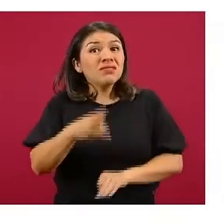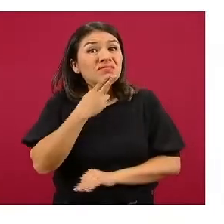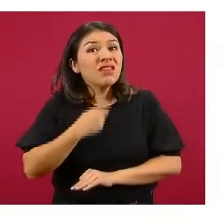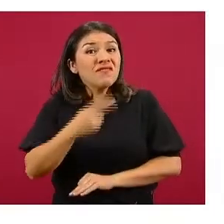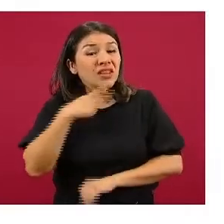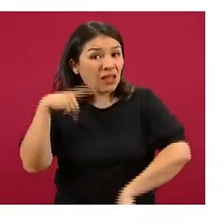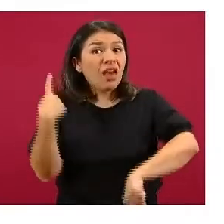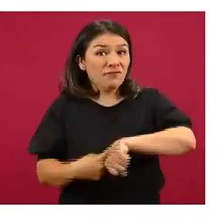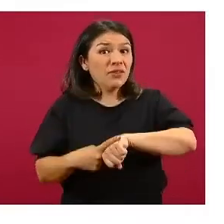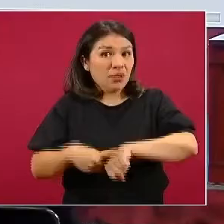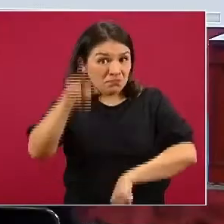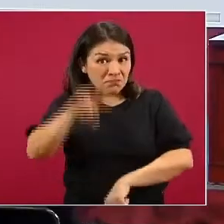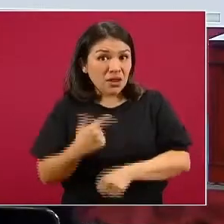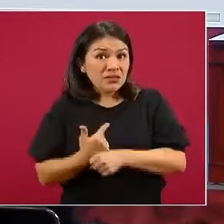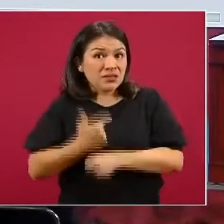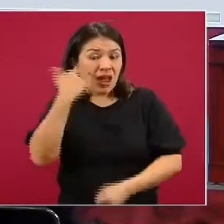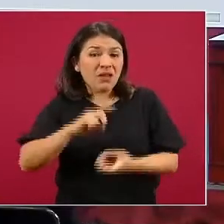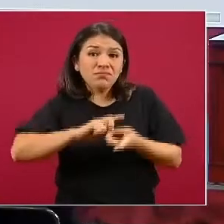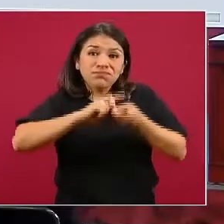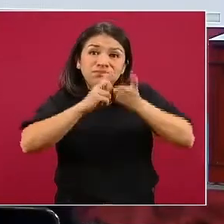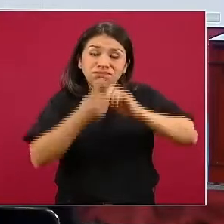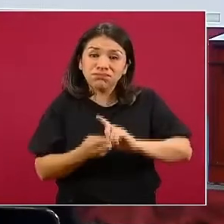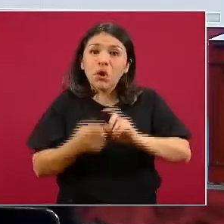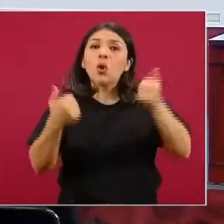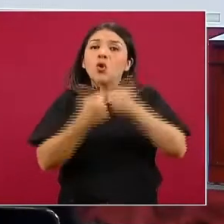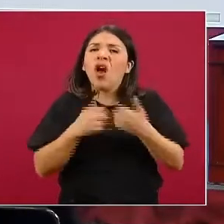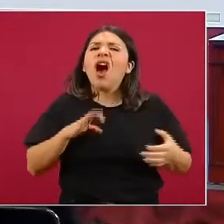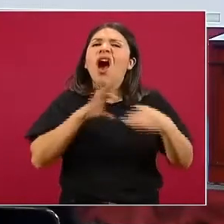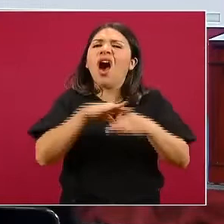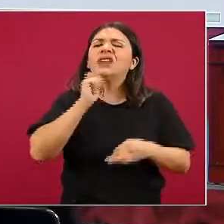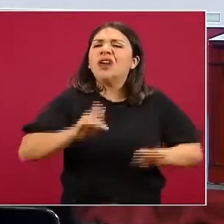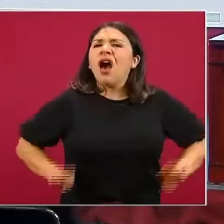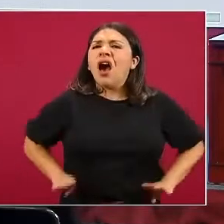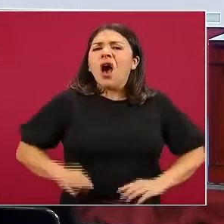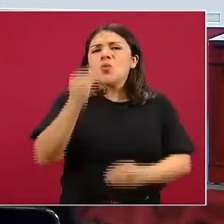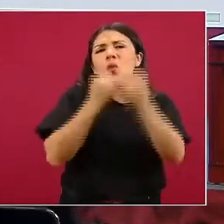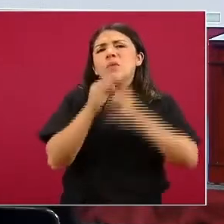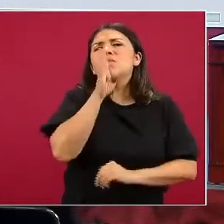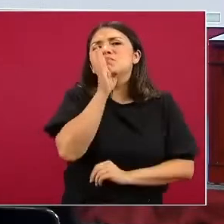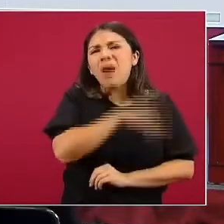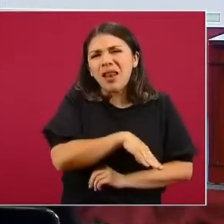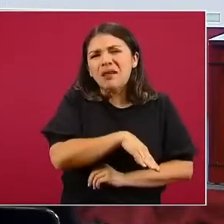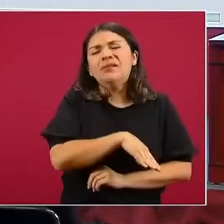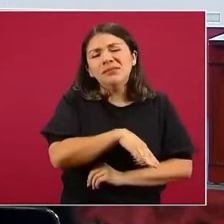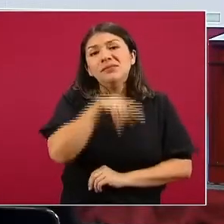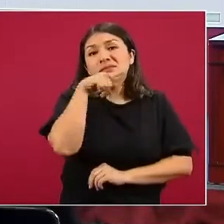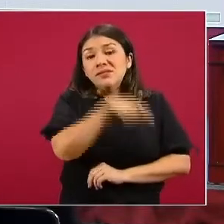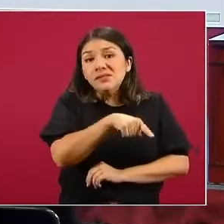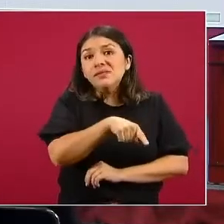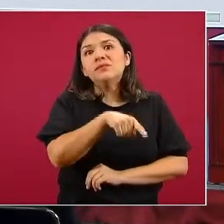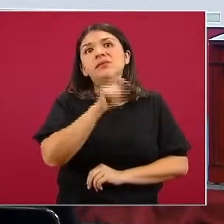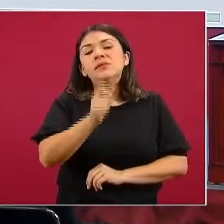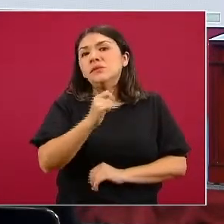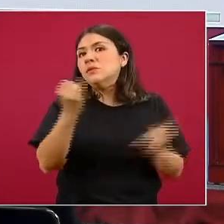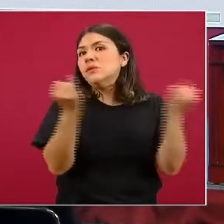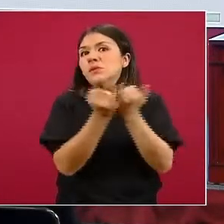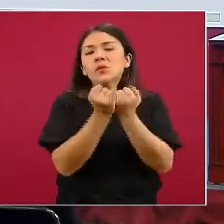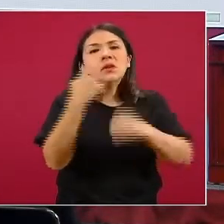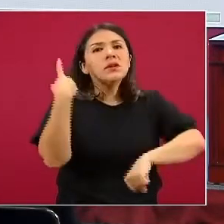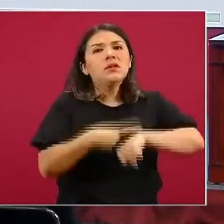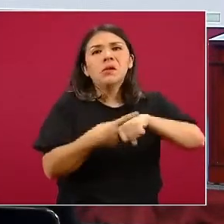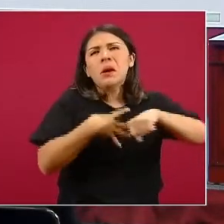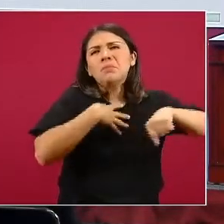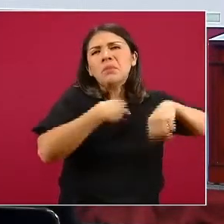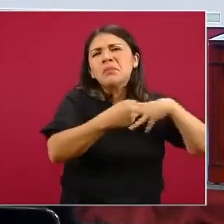enfermedad crónica que está asociada con una mala nutrición y que ha sido una epidemia, una pandemia, de